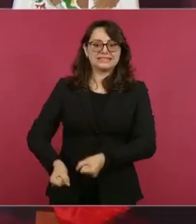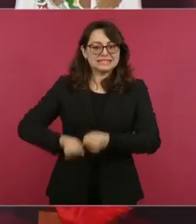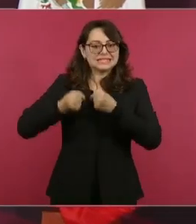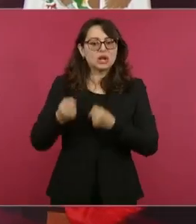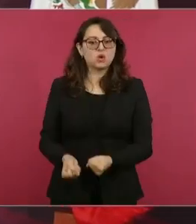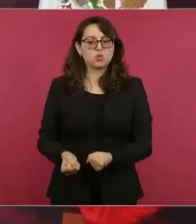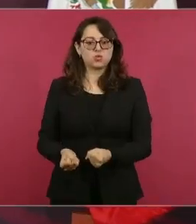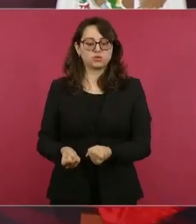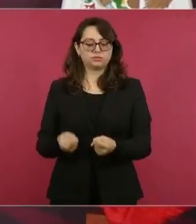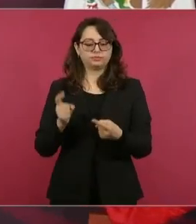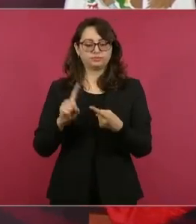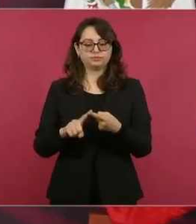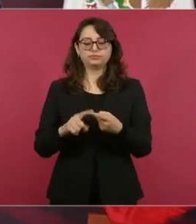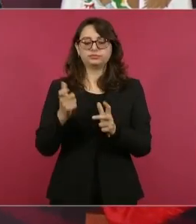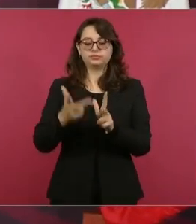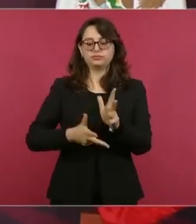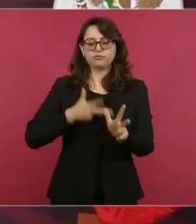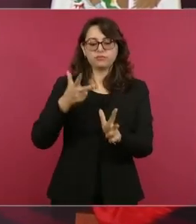Tren Maya,